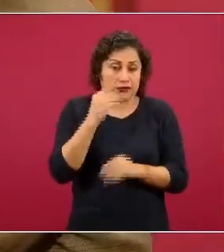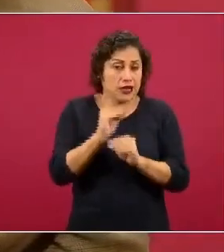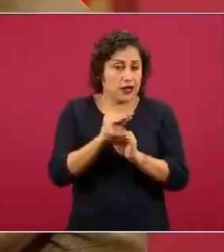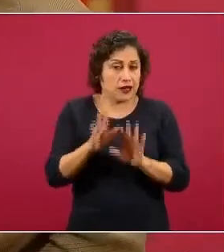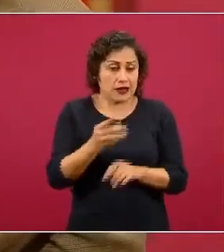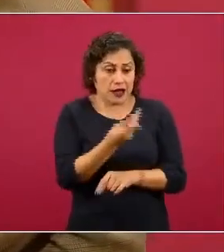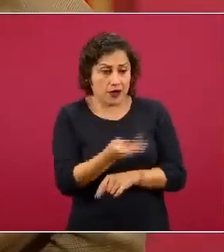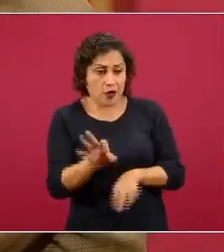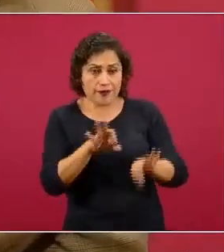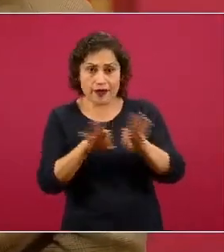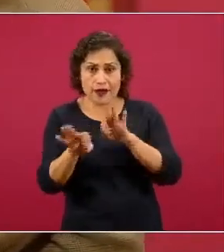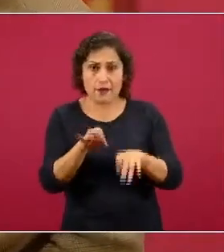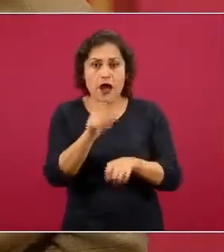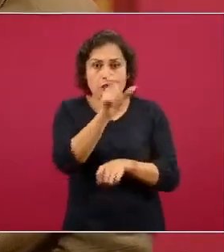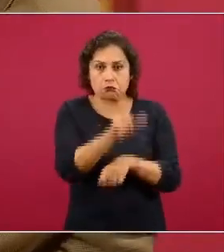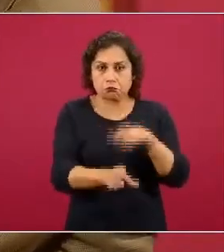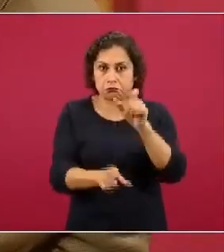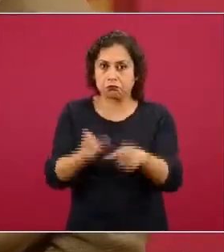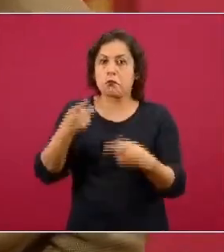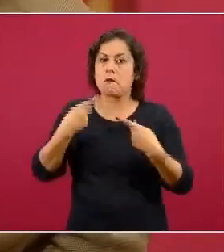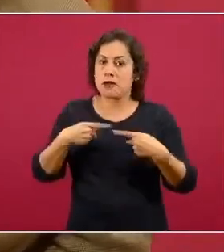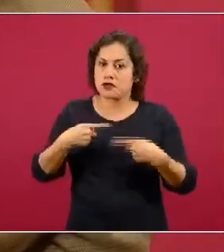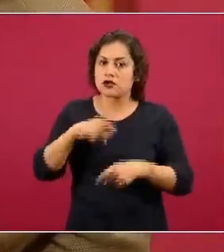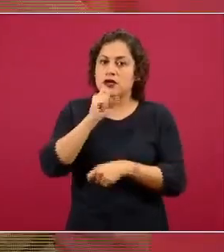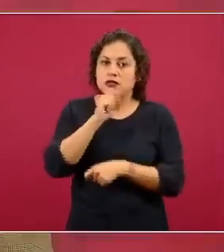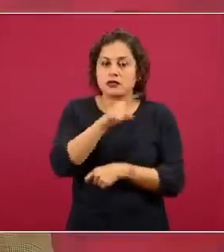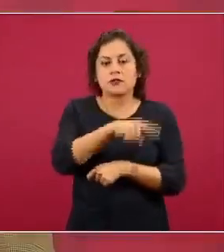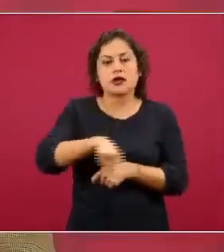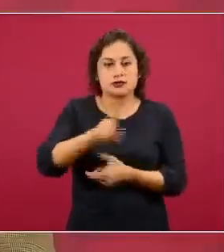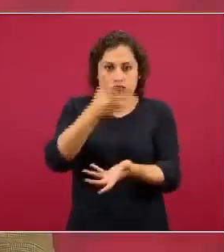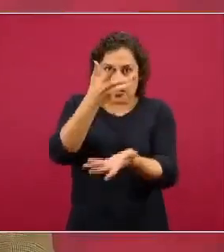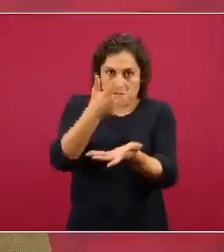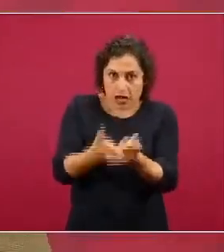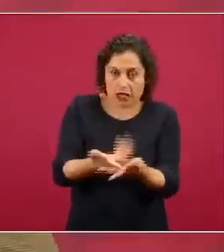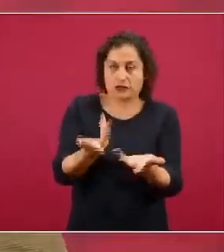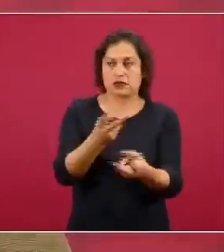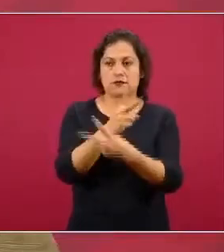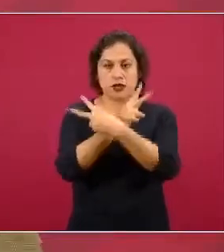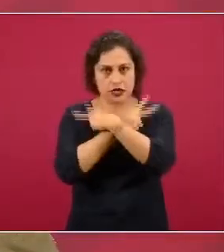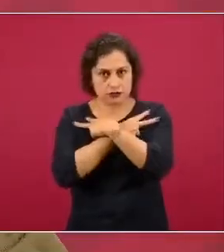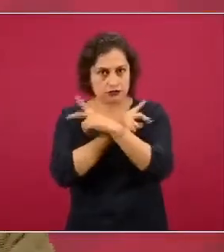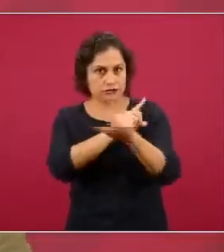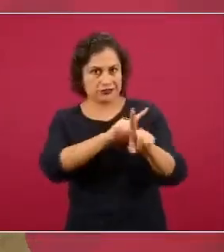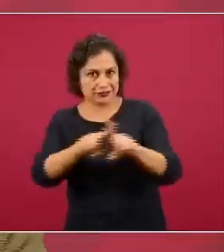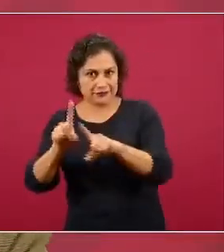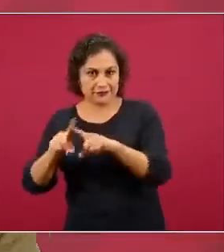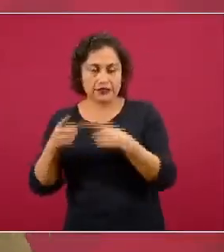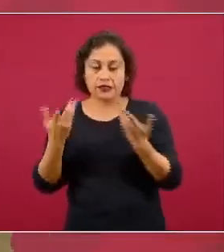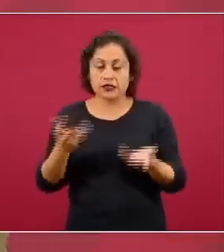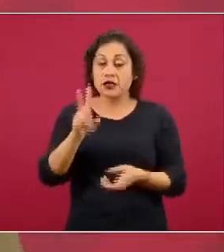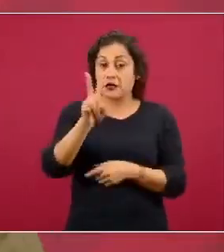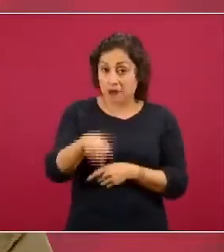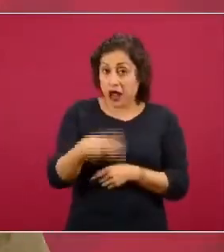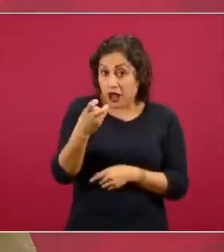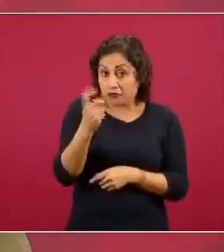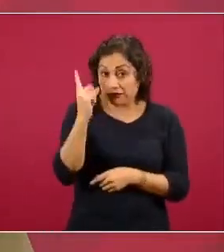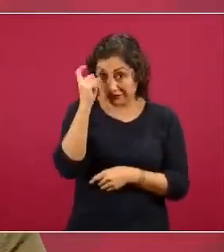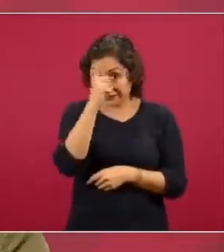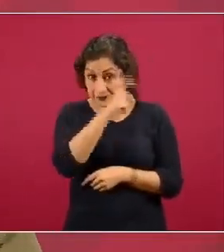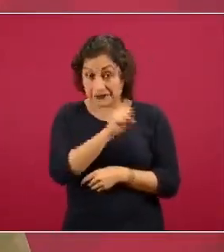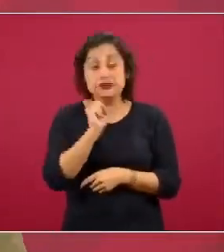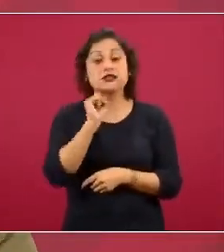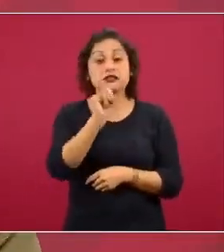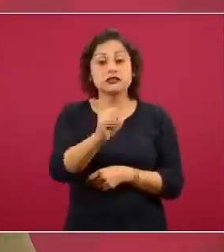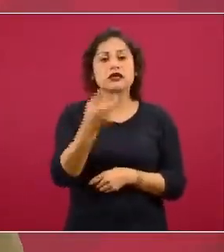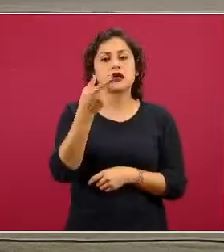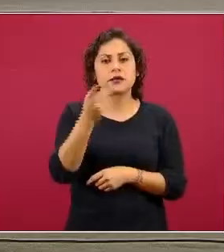necesitan descansar, necesitan tomar sus días de asueto y pues aunque esto pues dificulta un poco, pero sí tenemos un gran pool